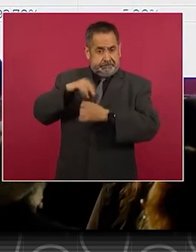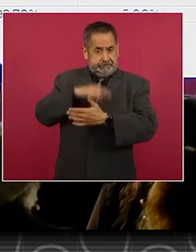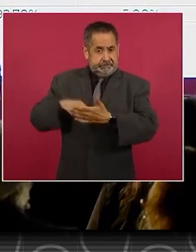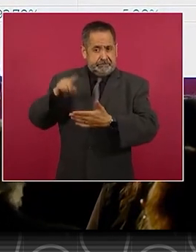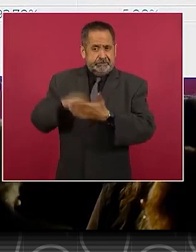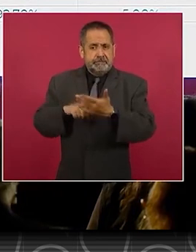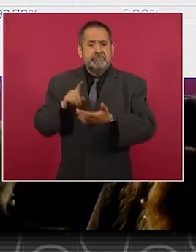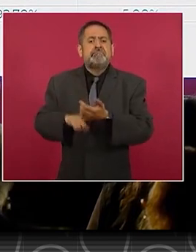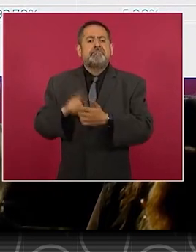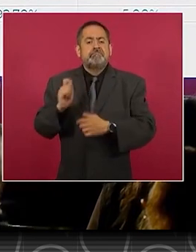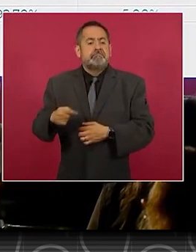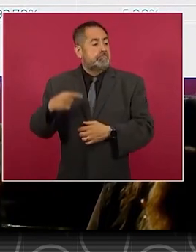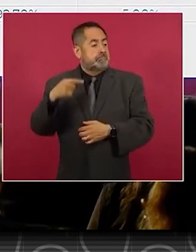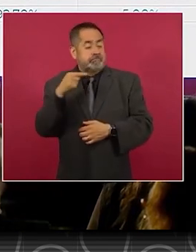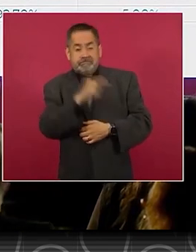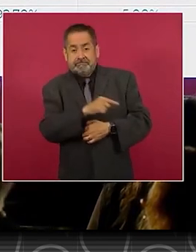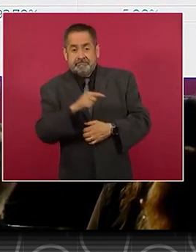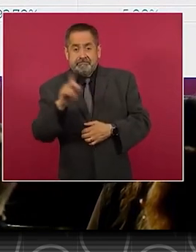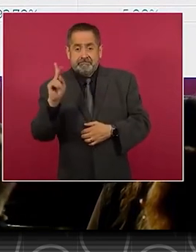el PAN